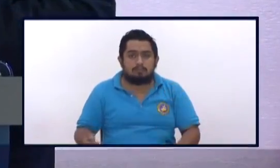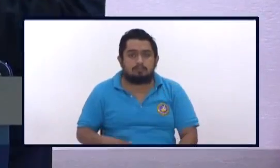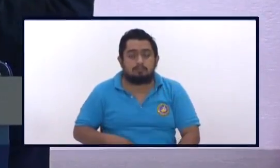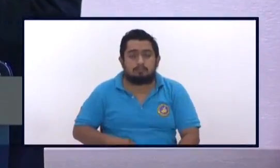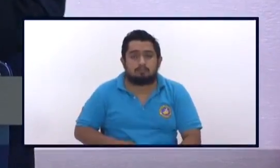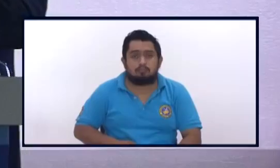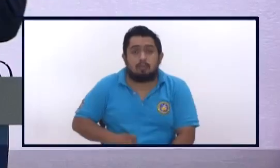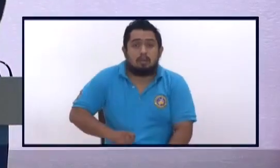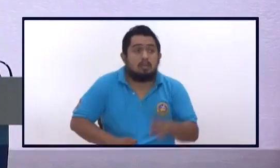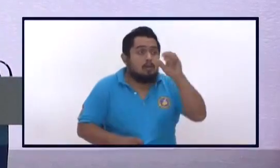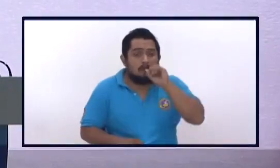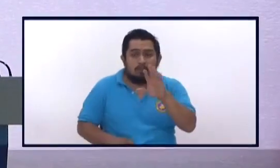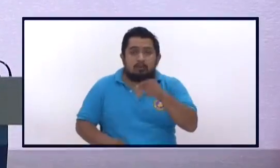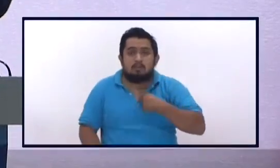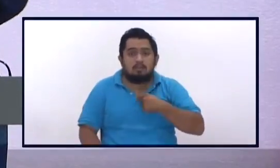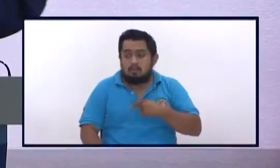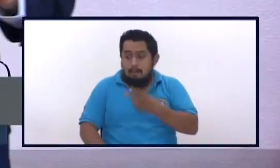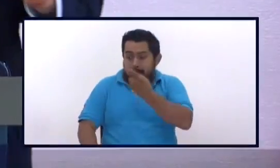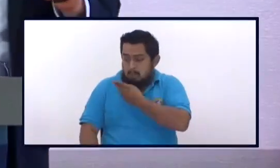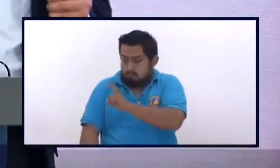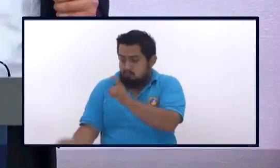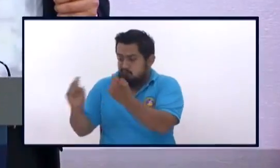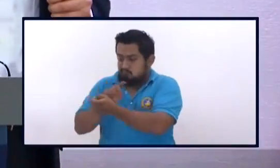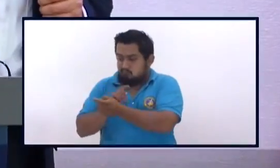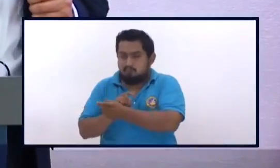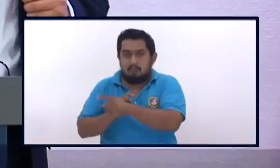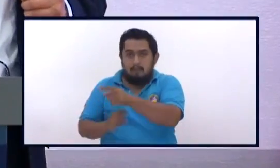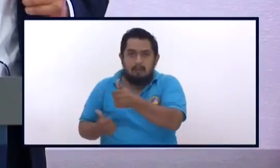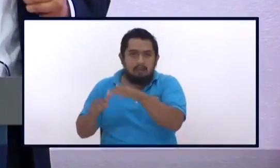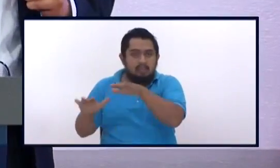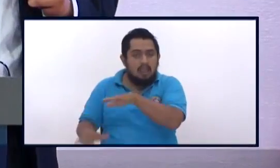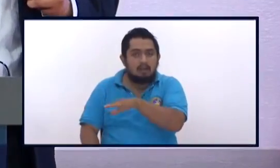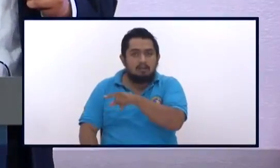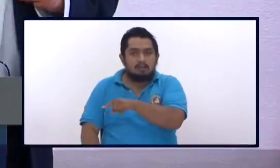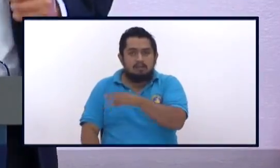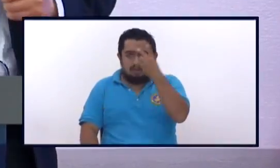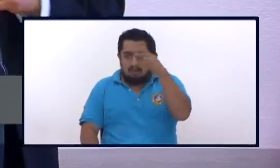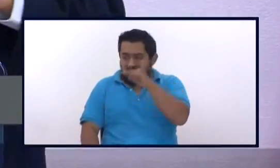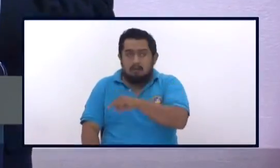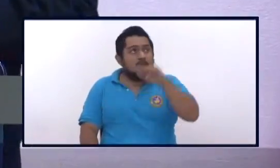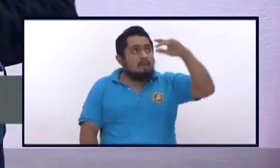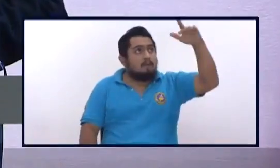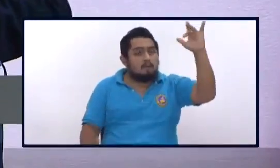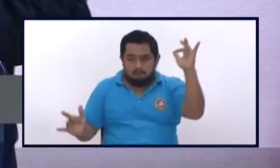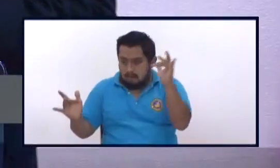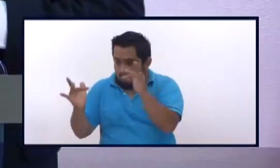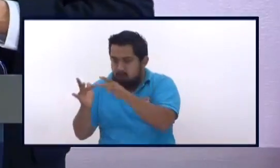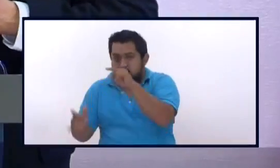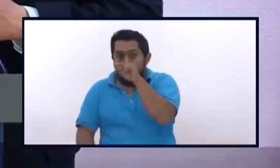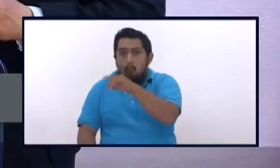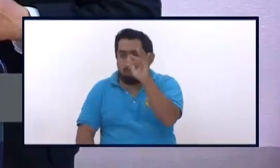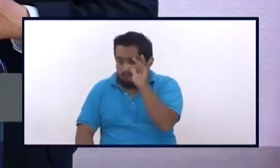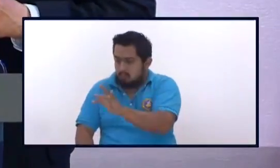y yo por eso doy gracias dios con un pecador se arrepiente el primero por somos nosotros porque significa que la gracia de dios llegó a ese lugar